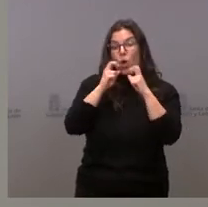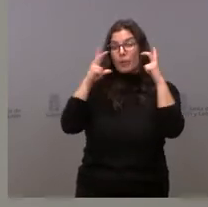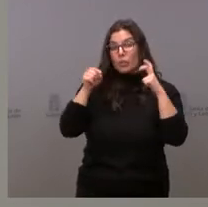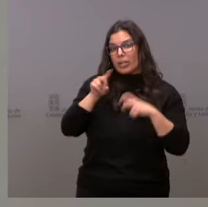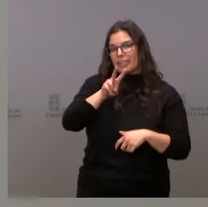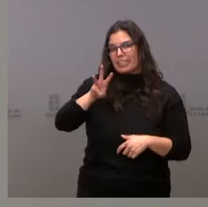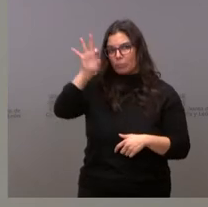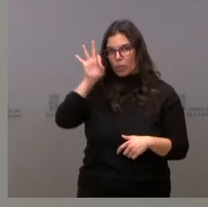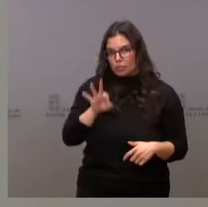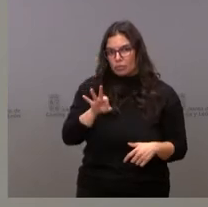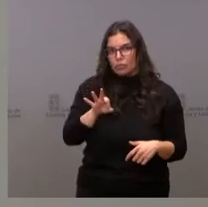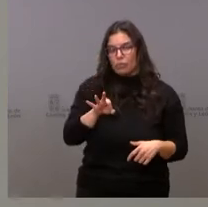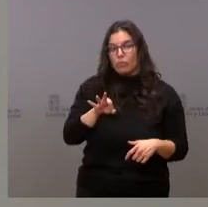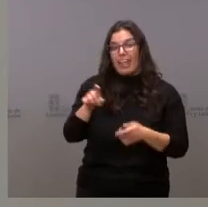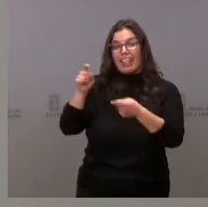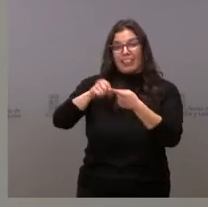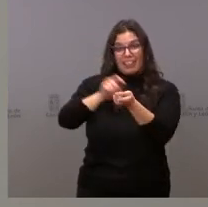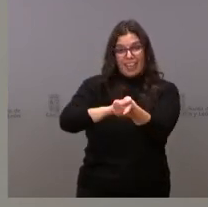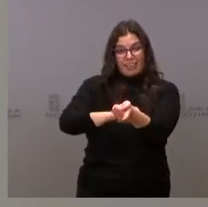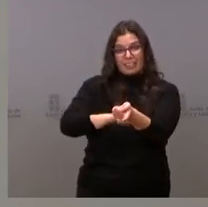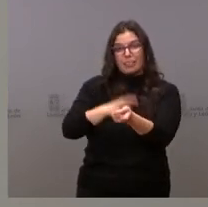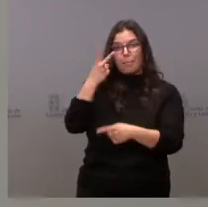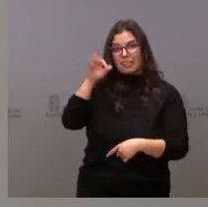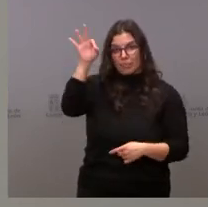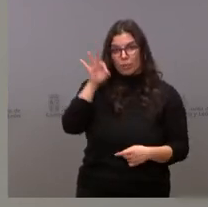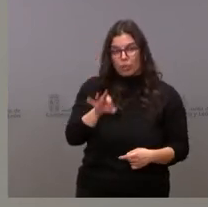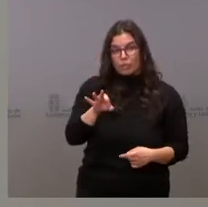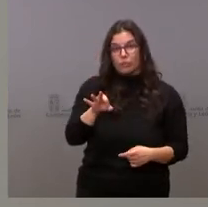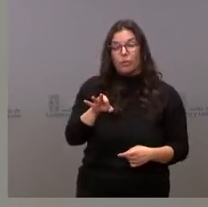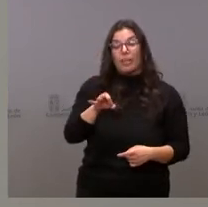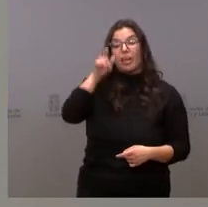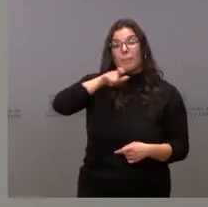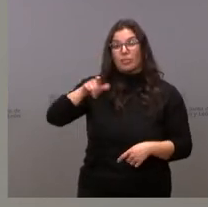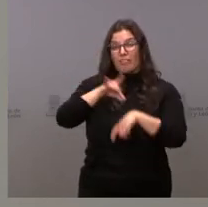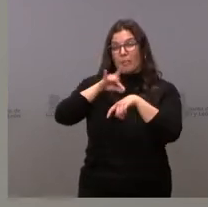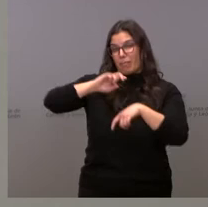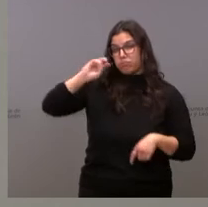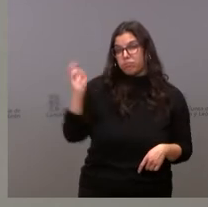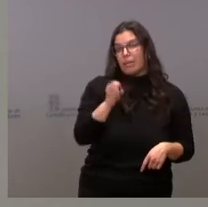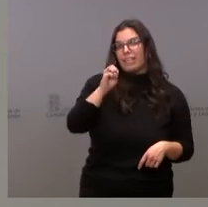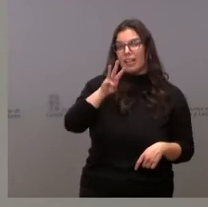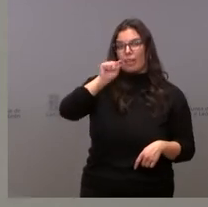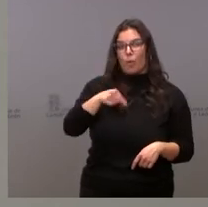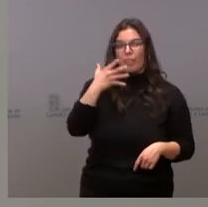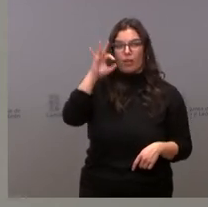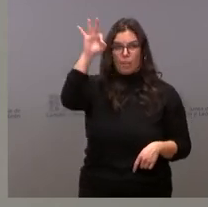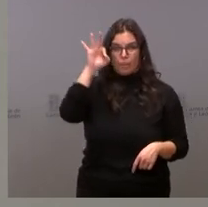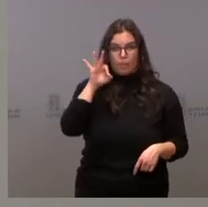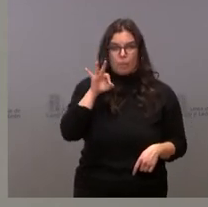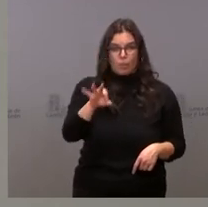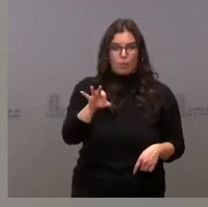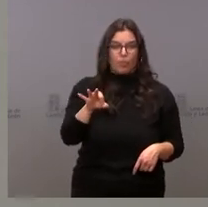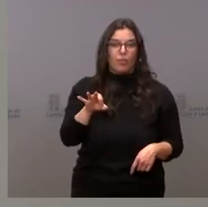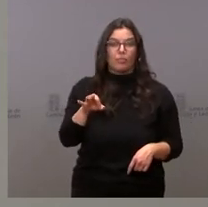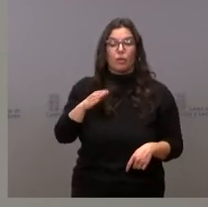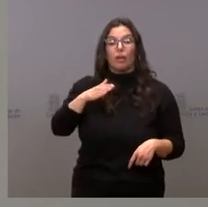23% la diabetes mellitus un 20% y ya pacientes pluripatológicos un 13 5% y en el el